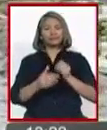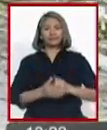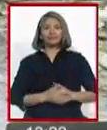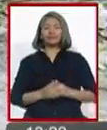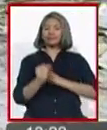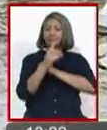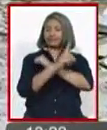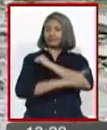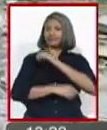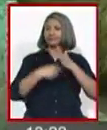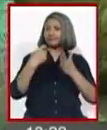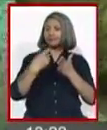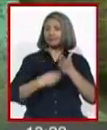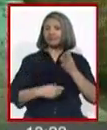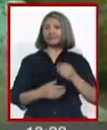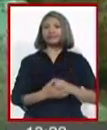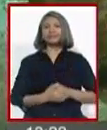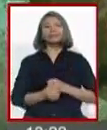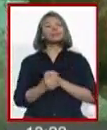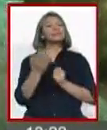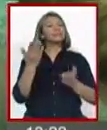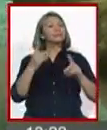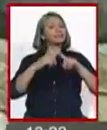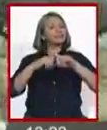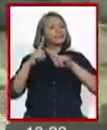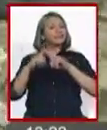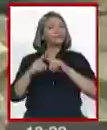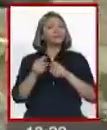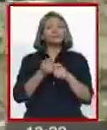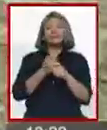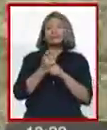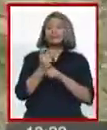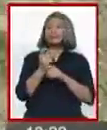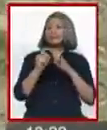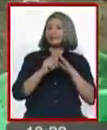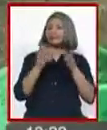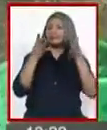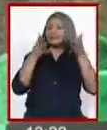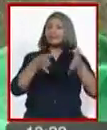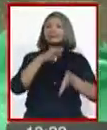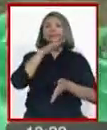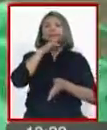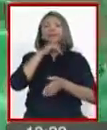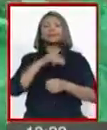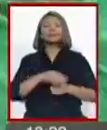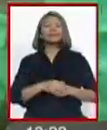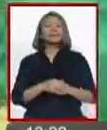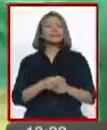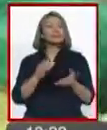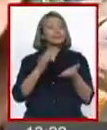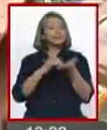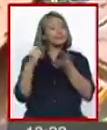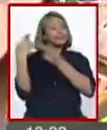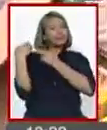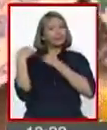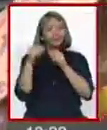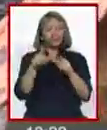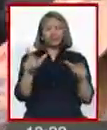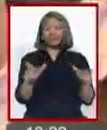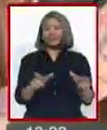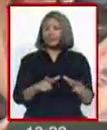las sanciones o multas correspondientes. Las sanciones varían de acuerdo a los daños que origine el botar basura de esta manera irresponsable. En